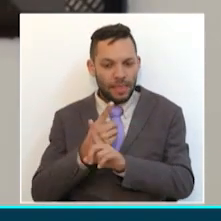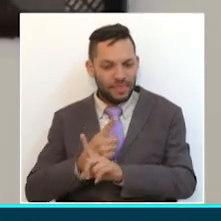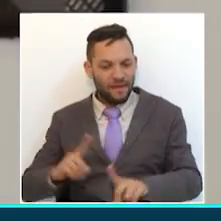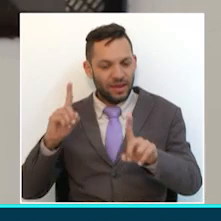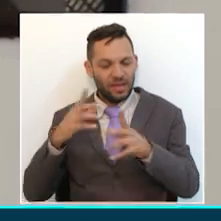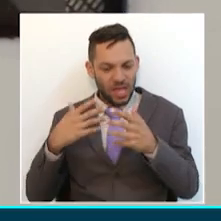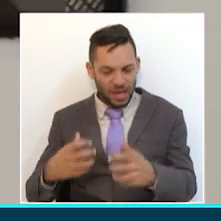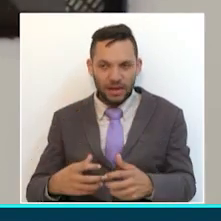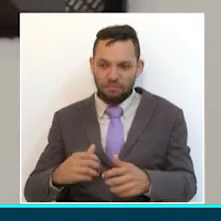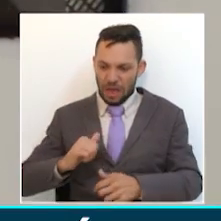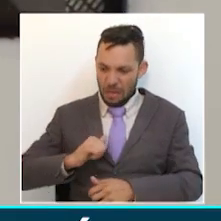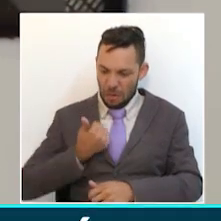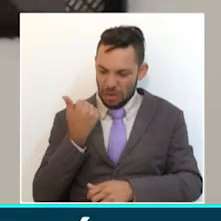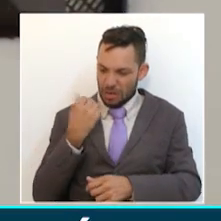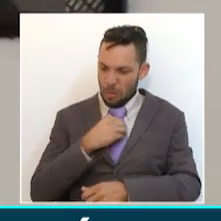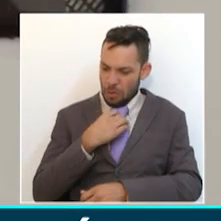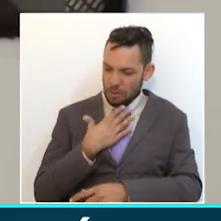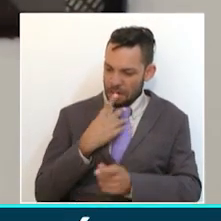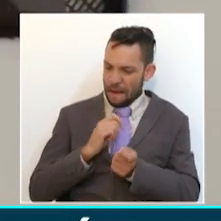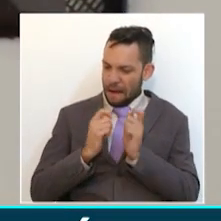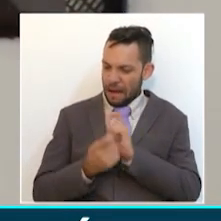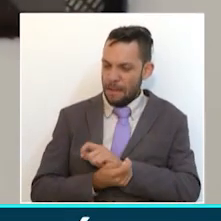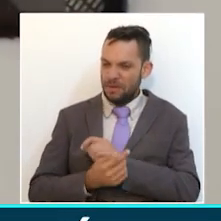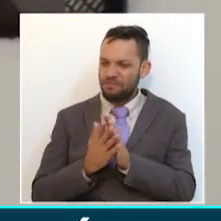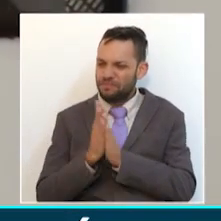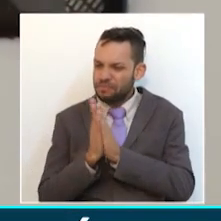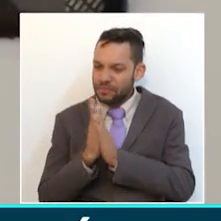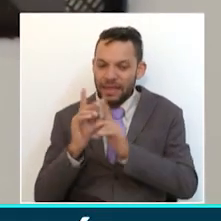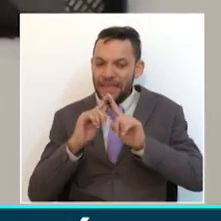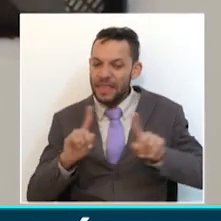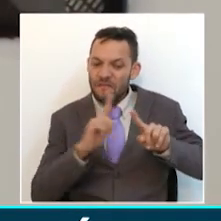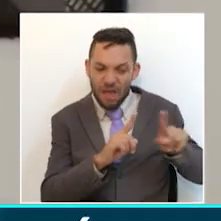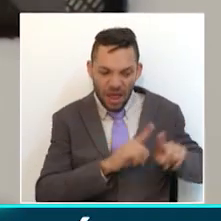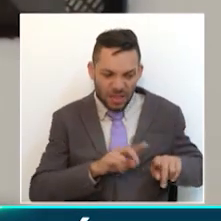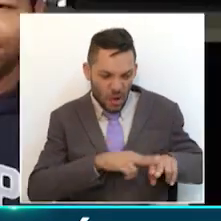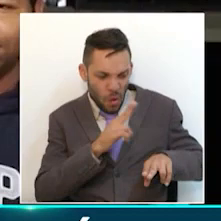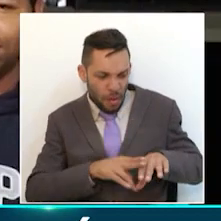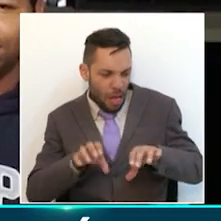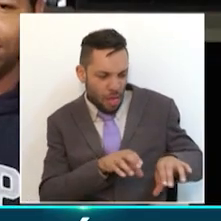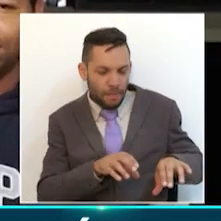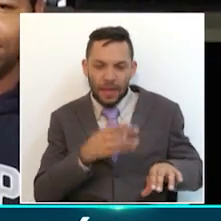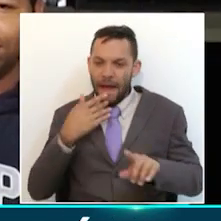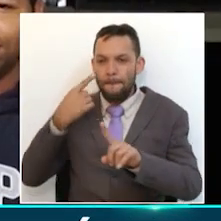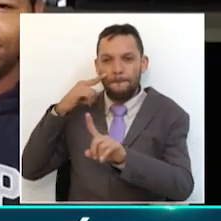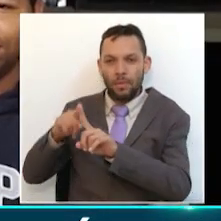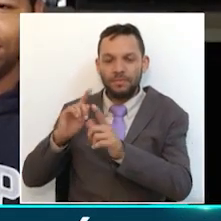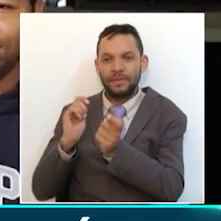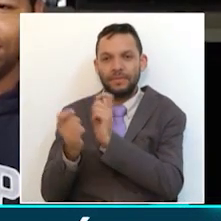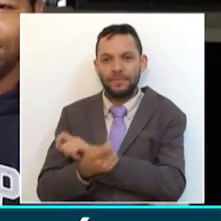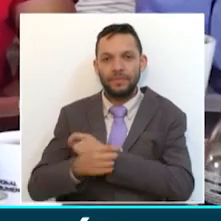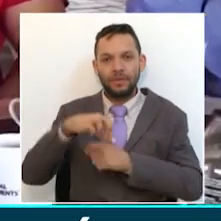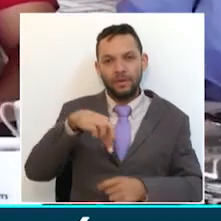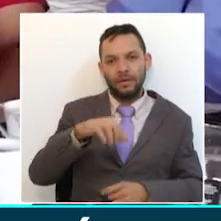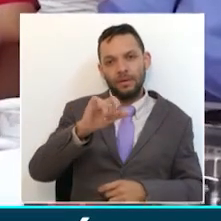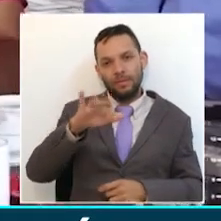arriesgarnos, tomar nuevos retos, y es algo totalmente distinto a lo que vemos día a día en el país. Paula Andrea Duque, Juan Felipe